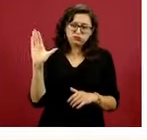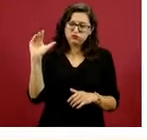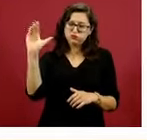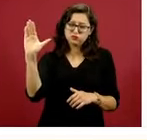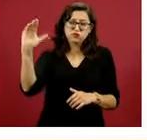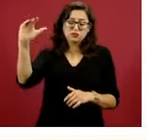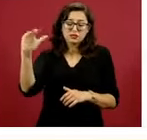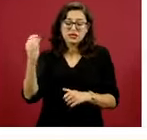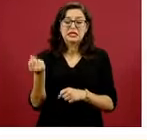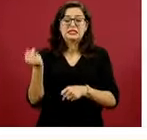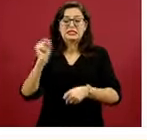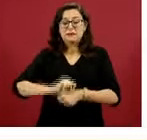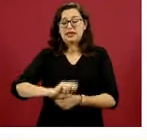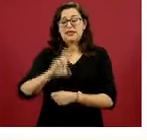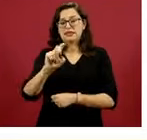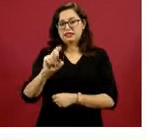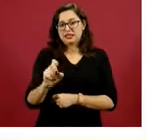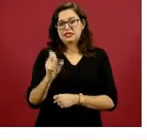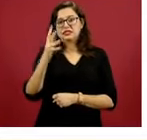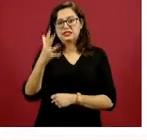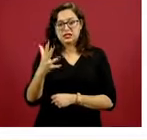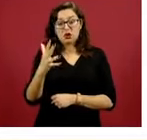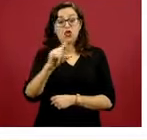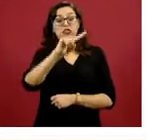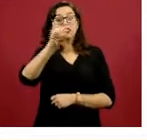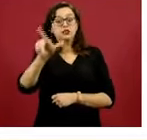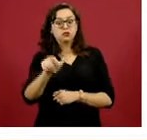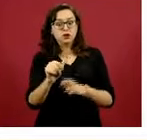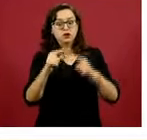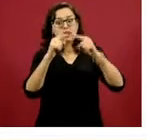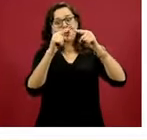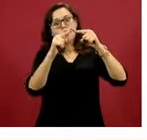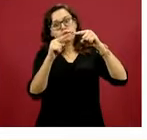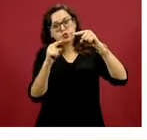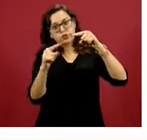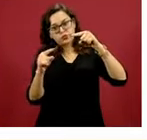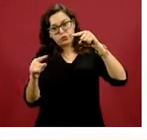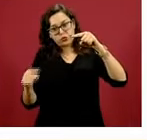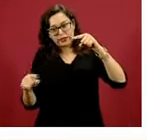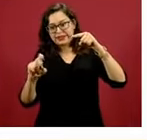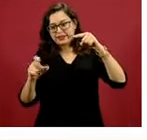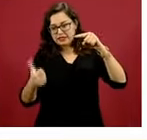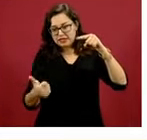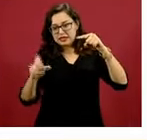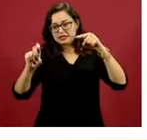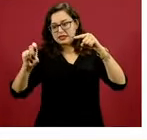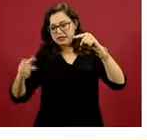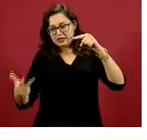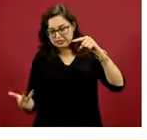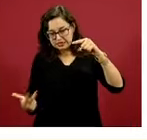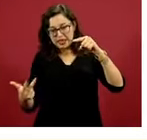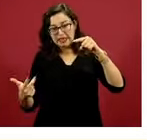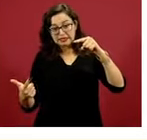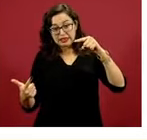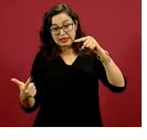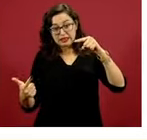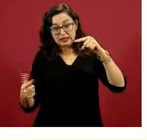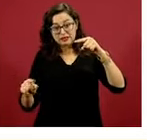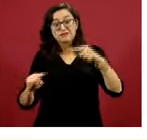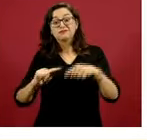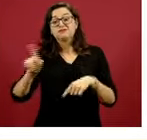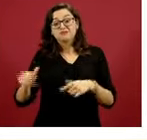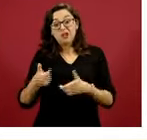en la semana 35, después hubo un descenso hasta la semana 37, y en la semana 38, 39 y en la 40